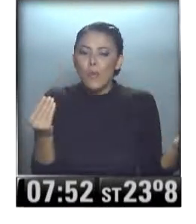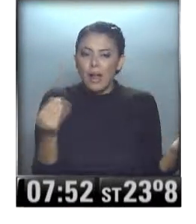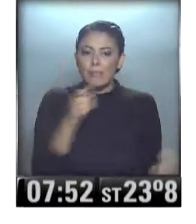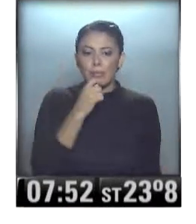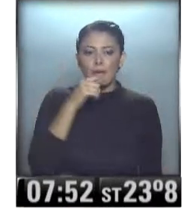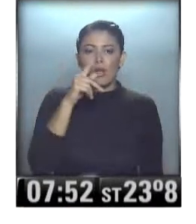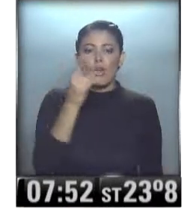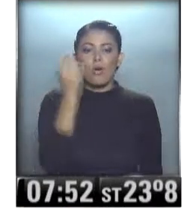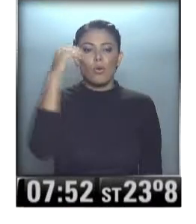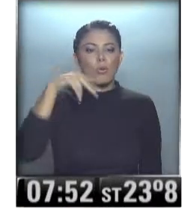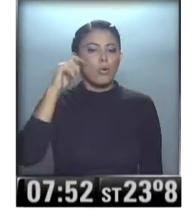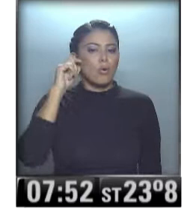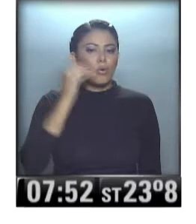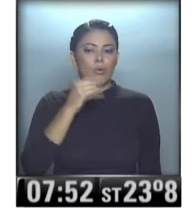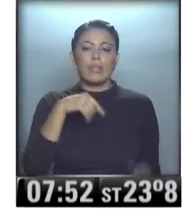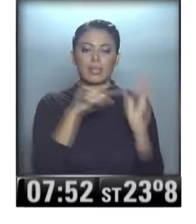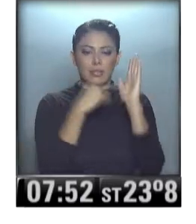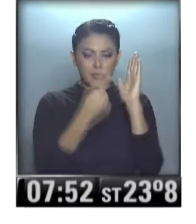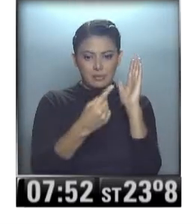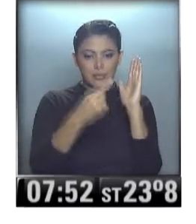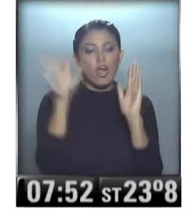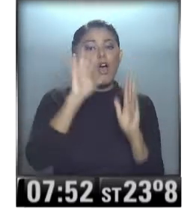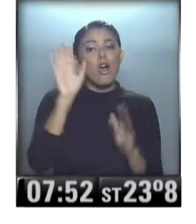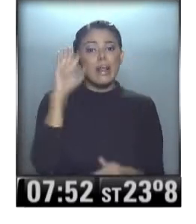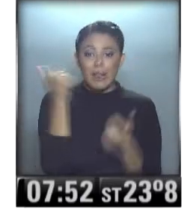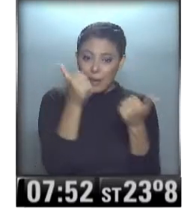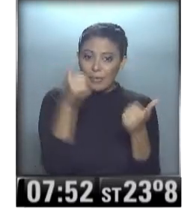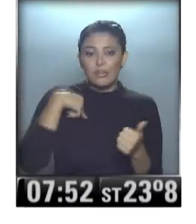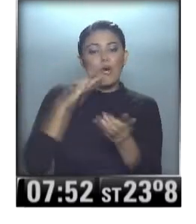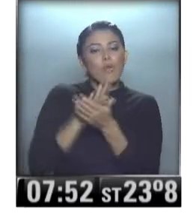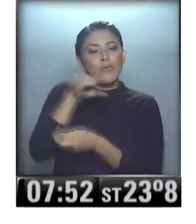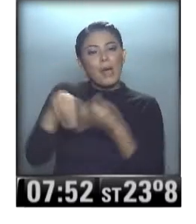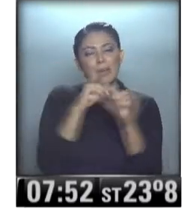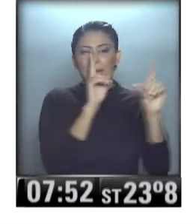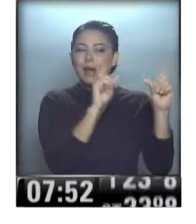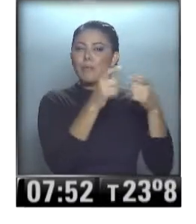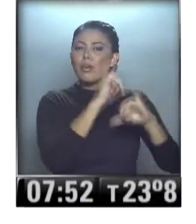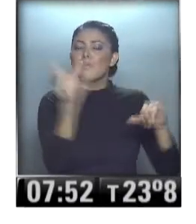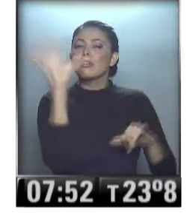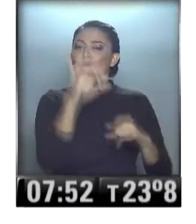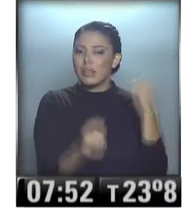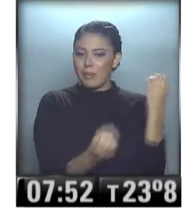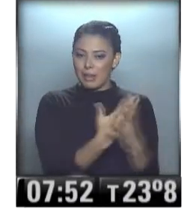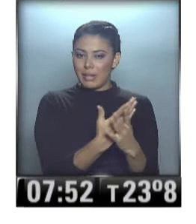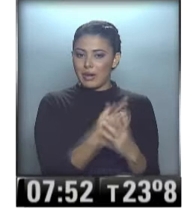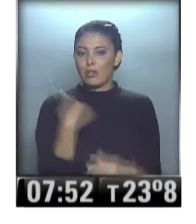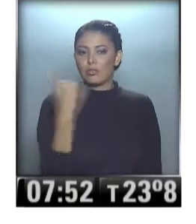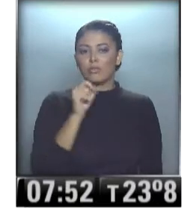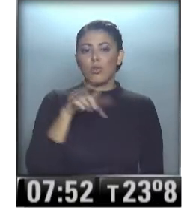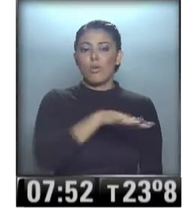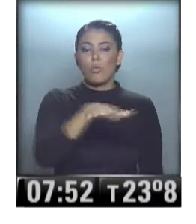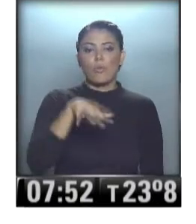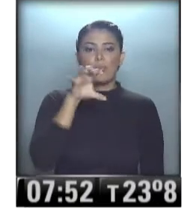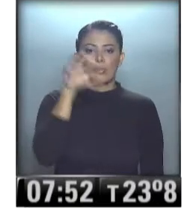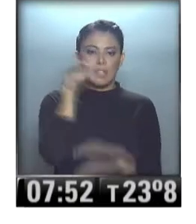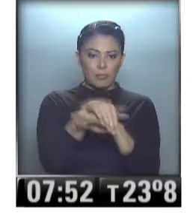Fu Victoria Sifu Fariña. Hola, buenos días, Nadia. ¿Cómo estás? Yo acá en familia mirando tu programa todas las mañanas. Somos del Dorado,